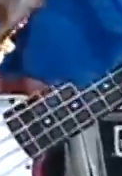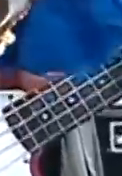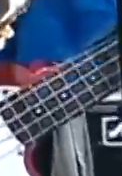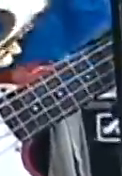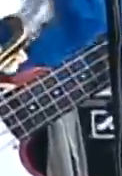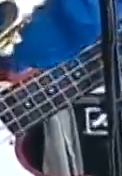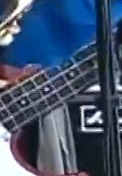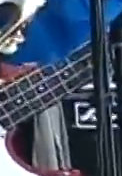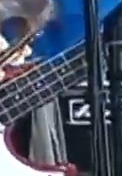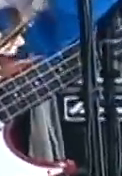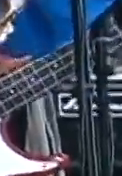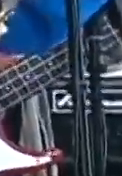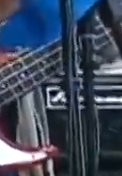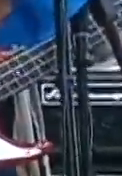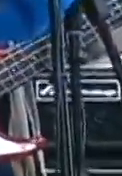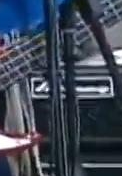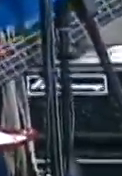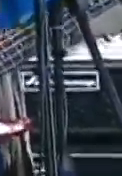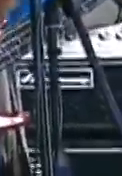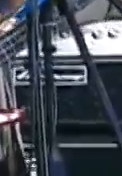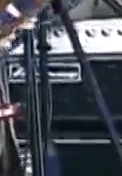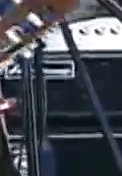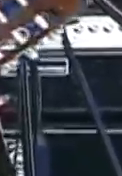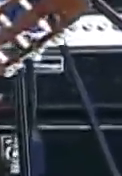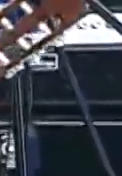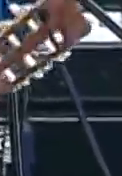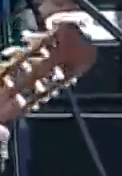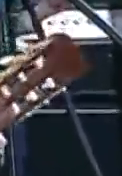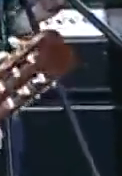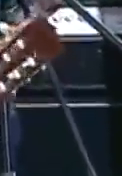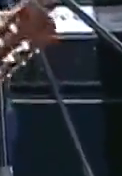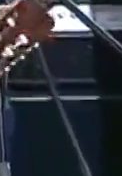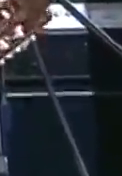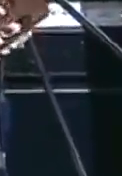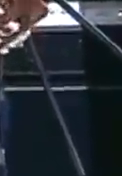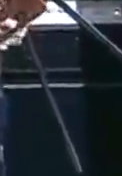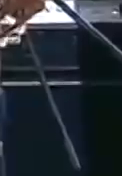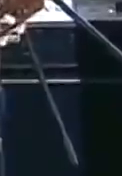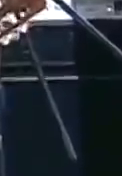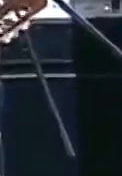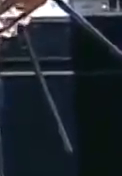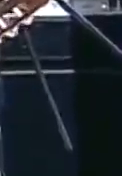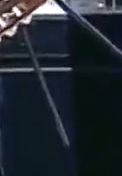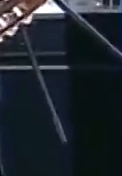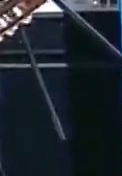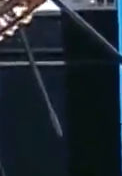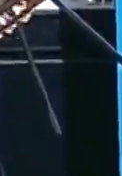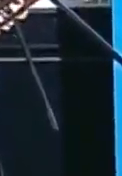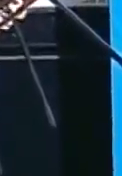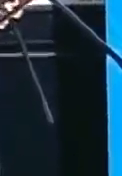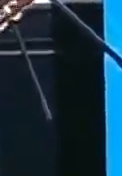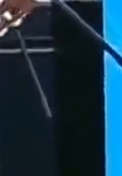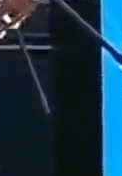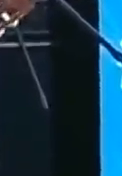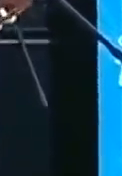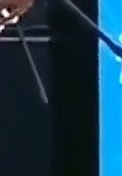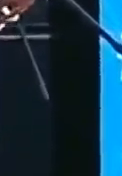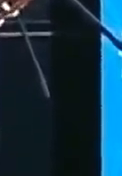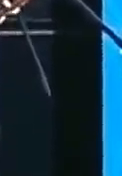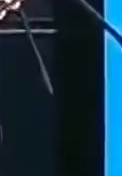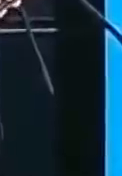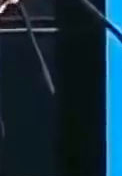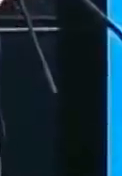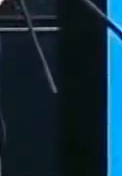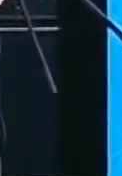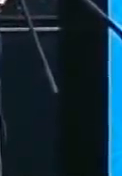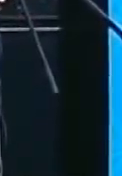de arrecerán por la vida. San Benito, échate un paro y canta con alegría, que